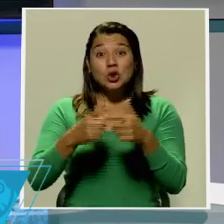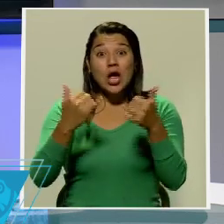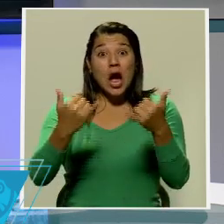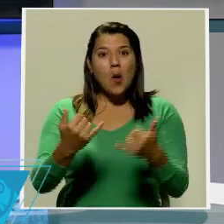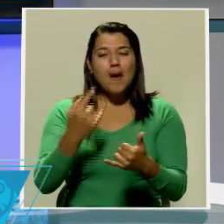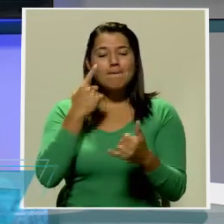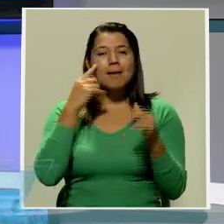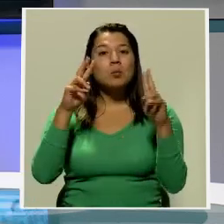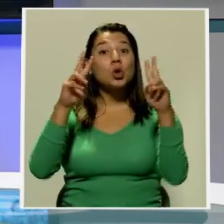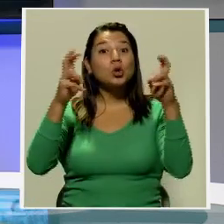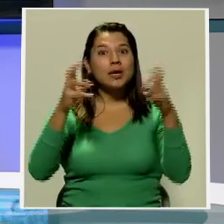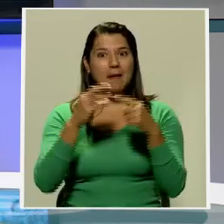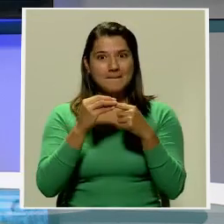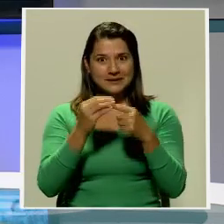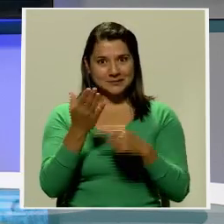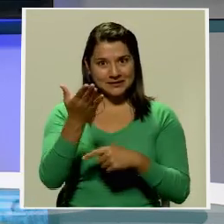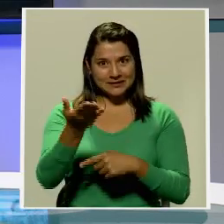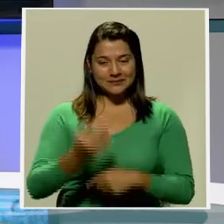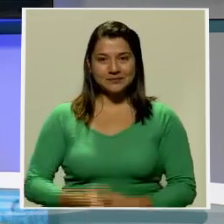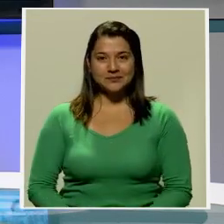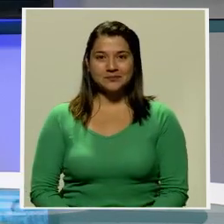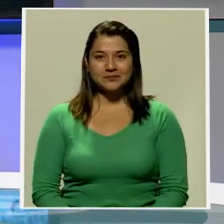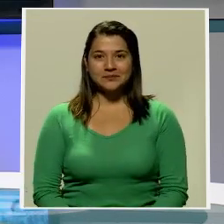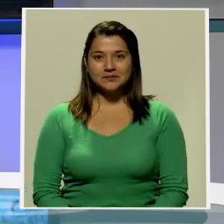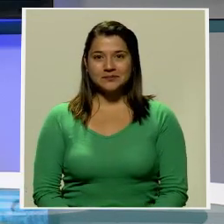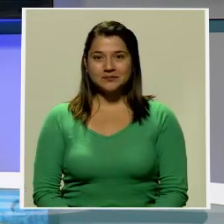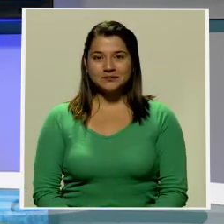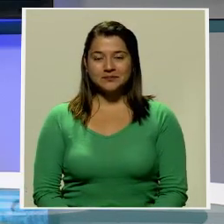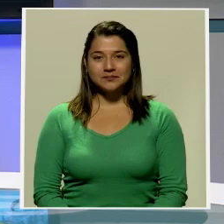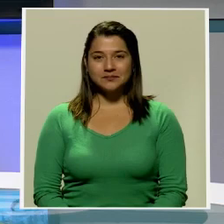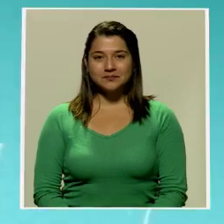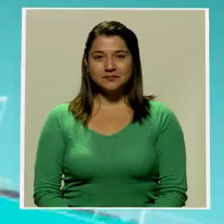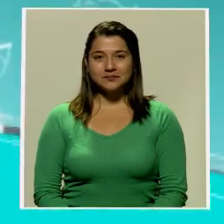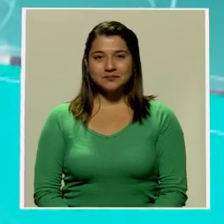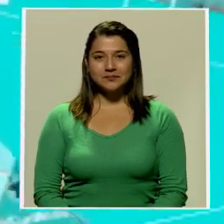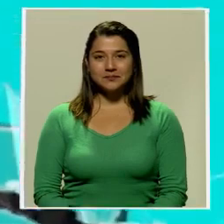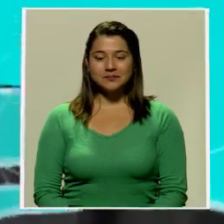a ver nuestros titulares. Adelante.